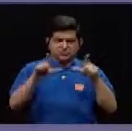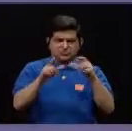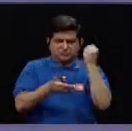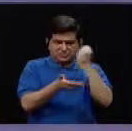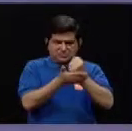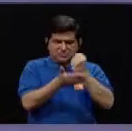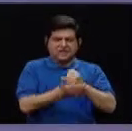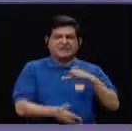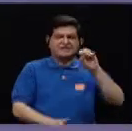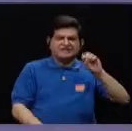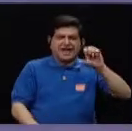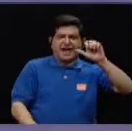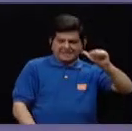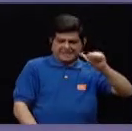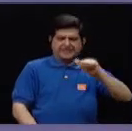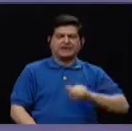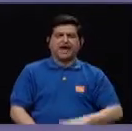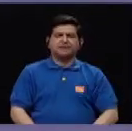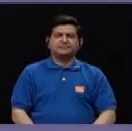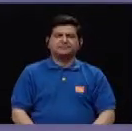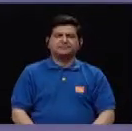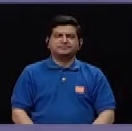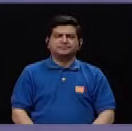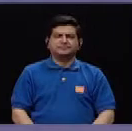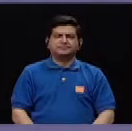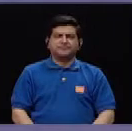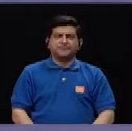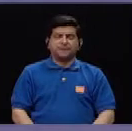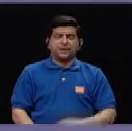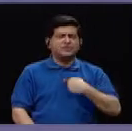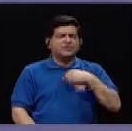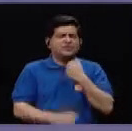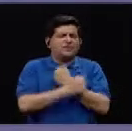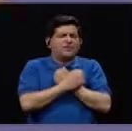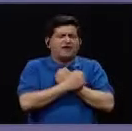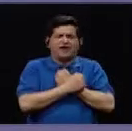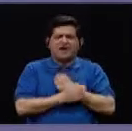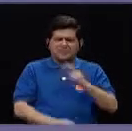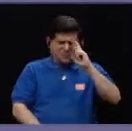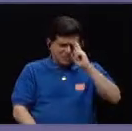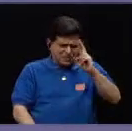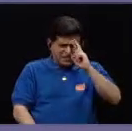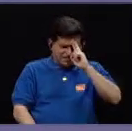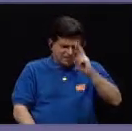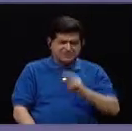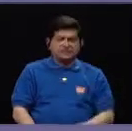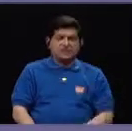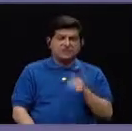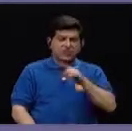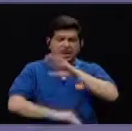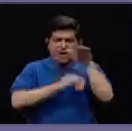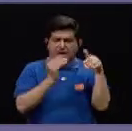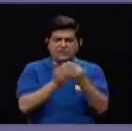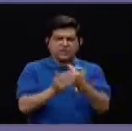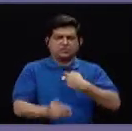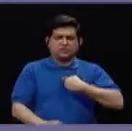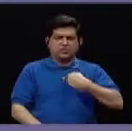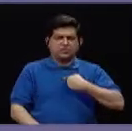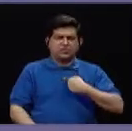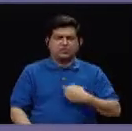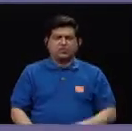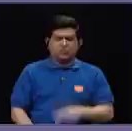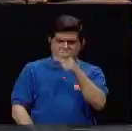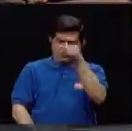la firma es de Sara y bueno, la amo, la admiro, la venero y a ella le debo todo lo que